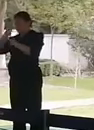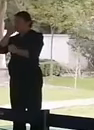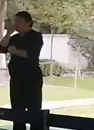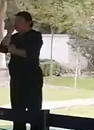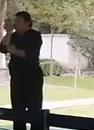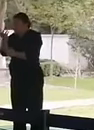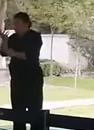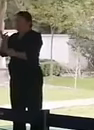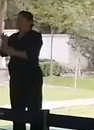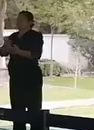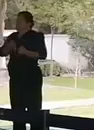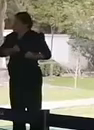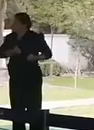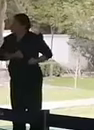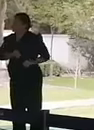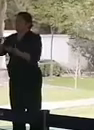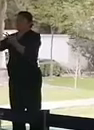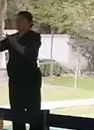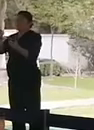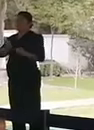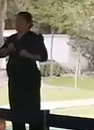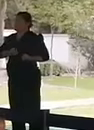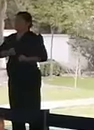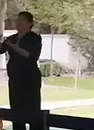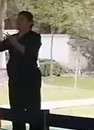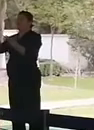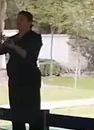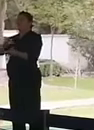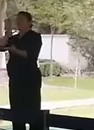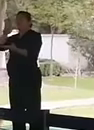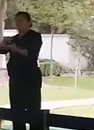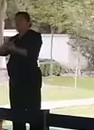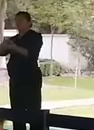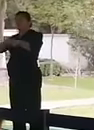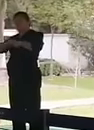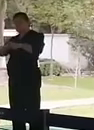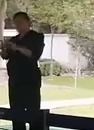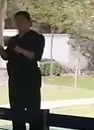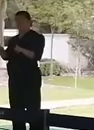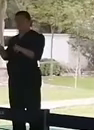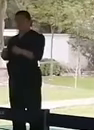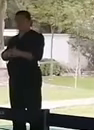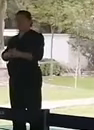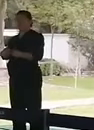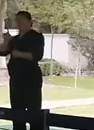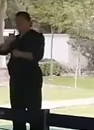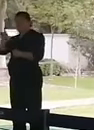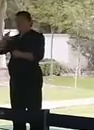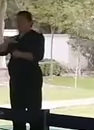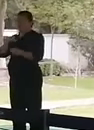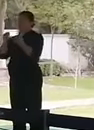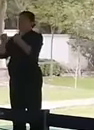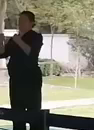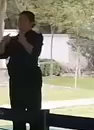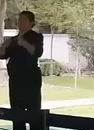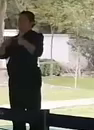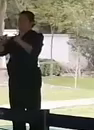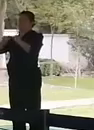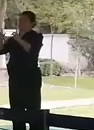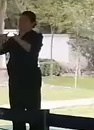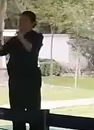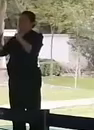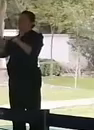a los diferentes lugares en donde hoy tenemos muchos tlaxcaltecas